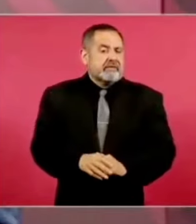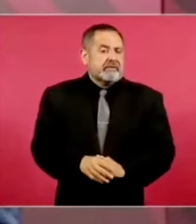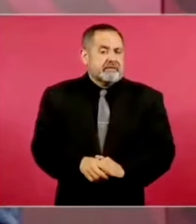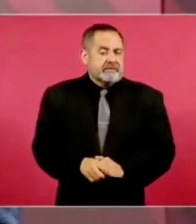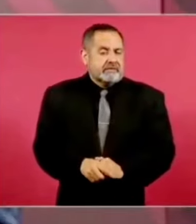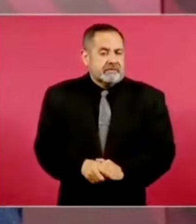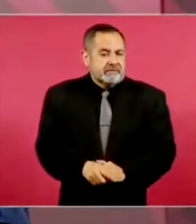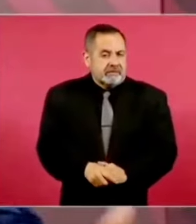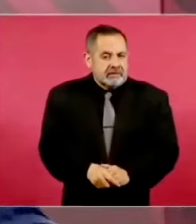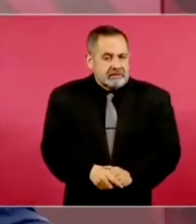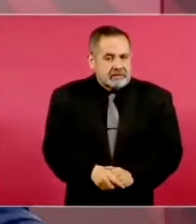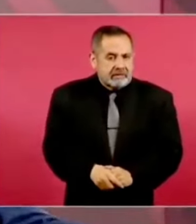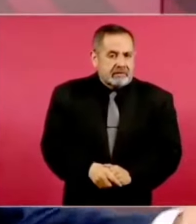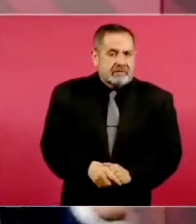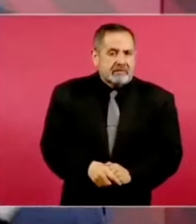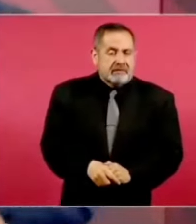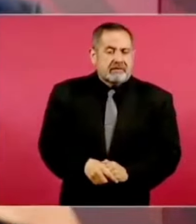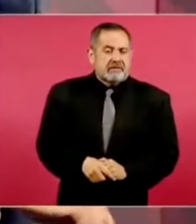debate